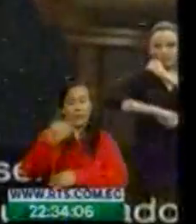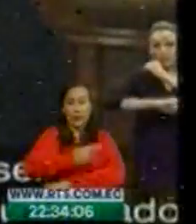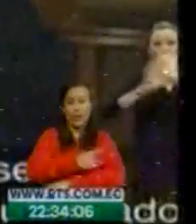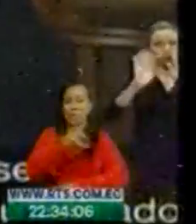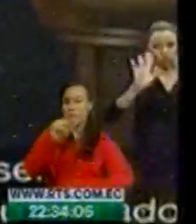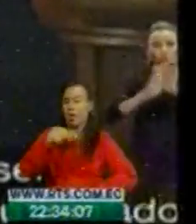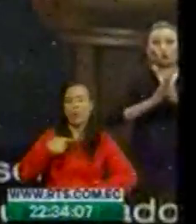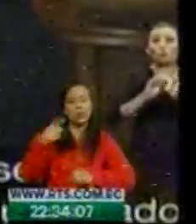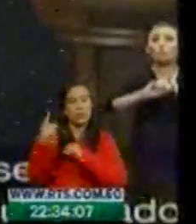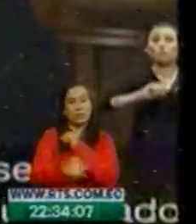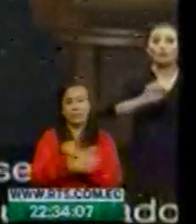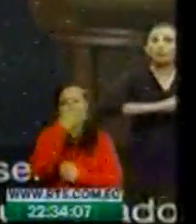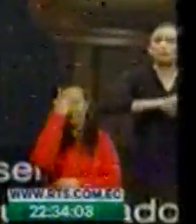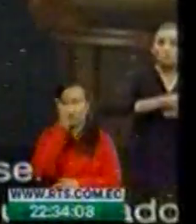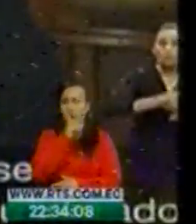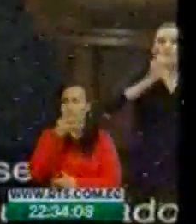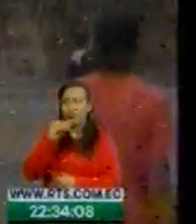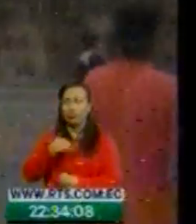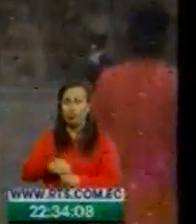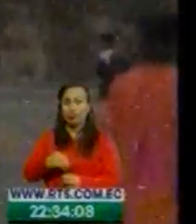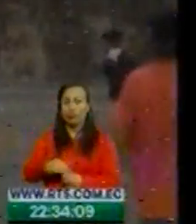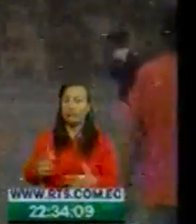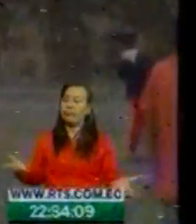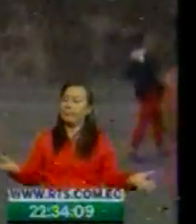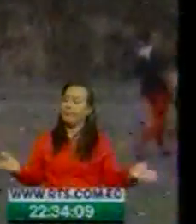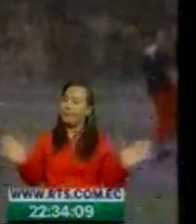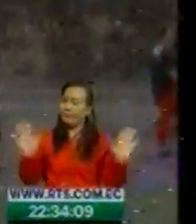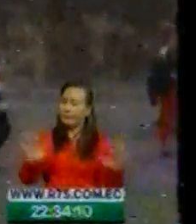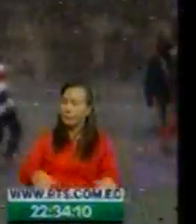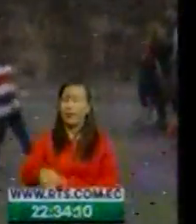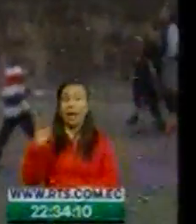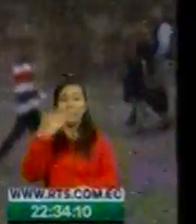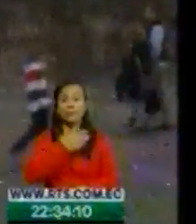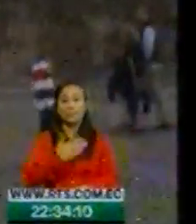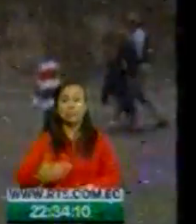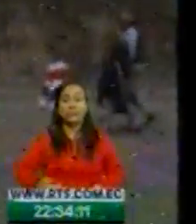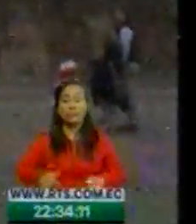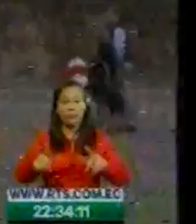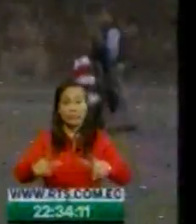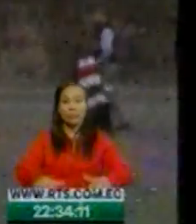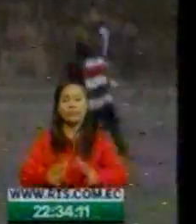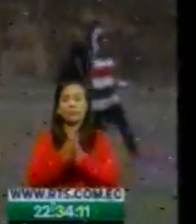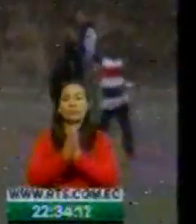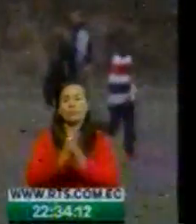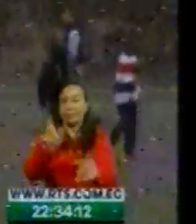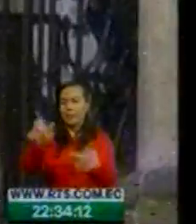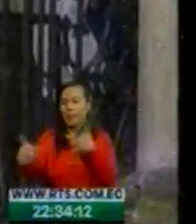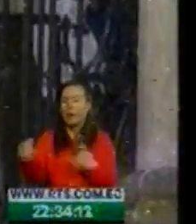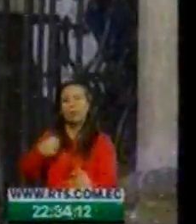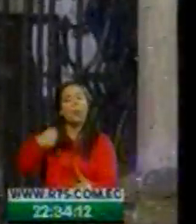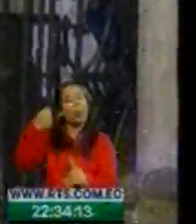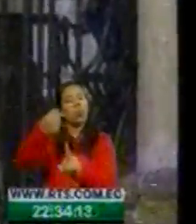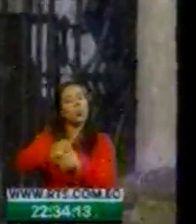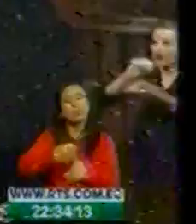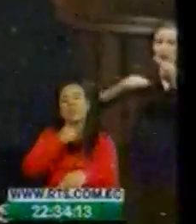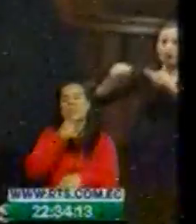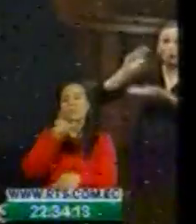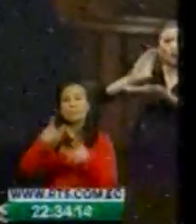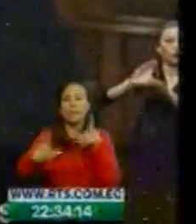por enriquecimiento injustificado. El primer mandatario realizó también un llamado al país para luchar en conjunto contra este